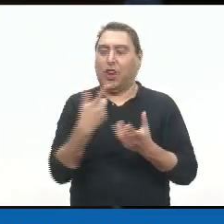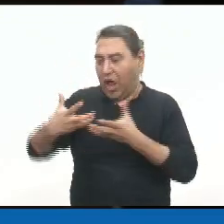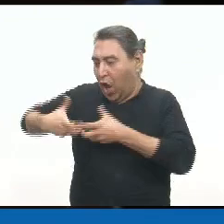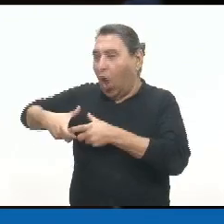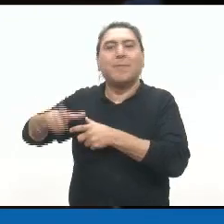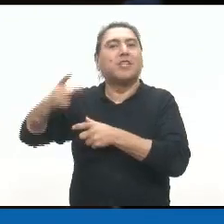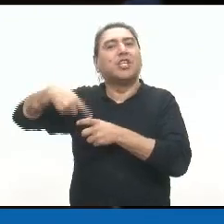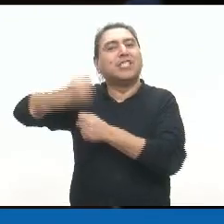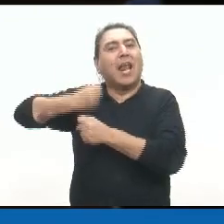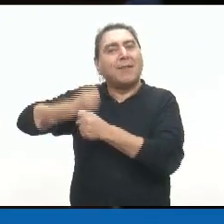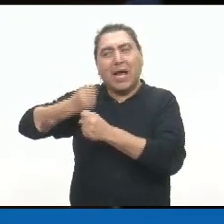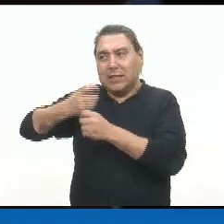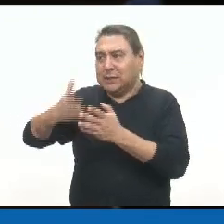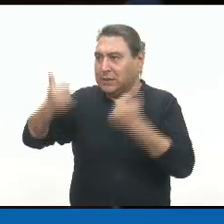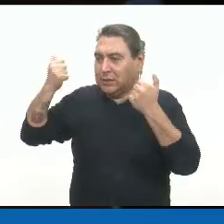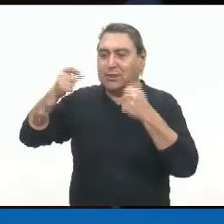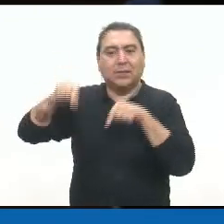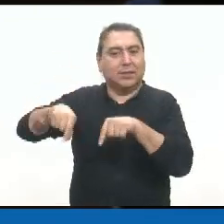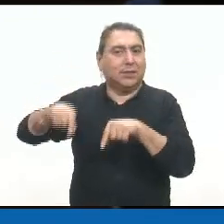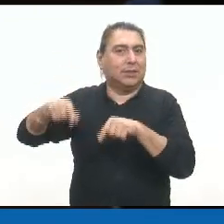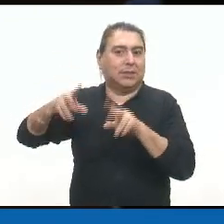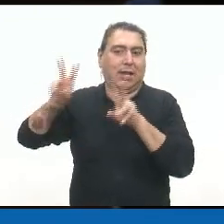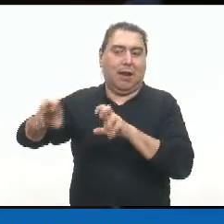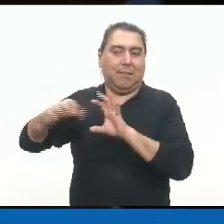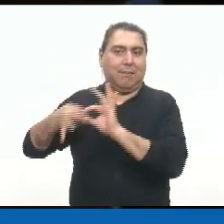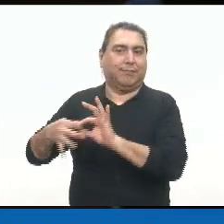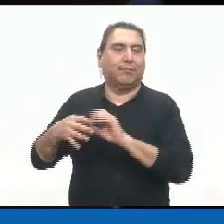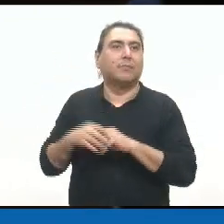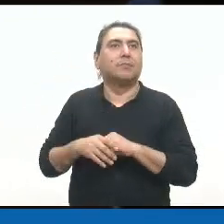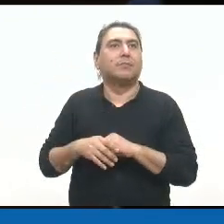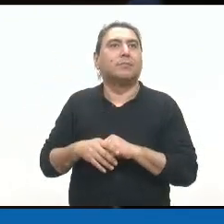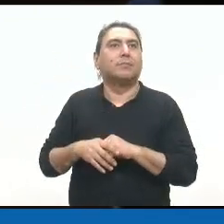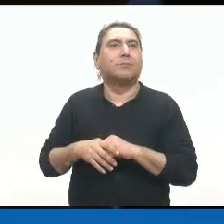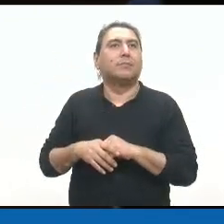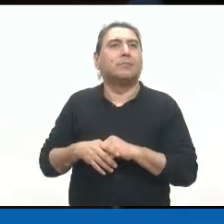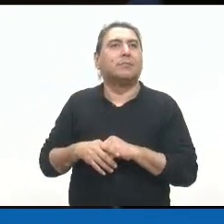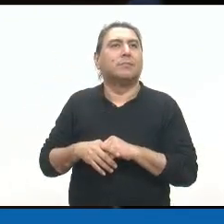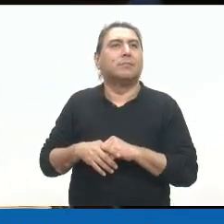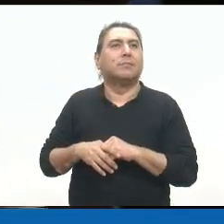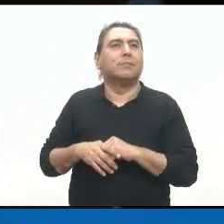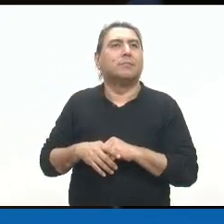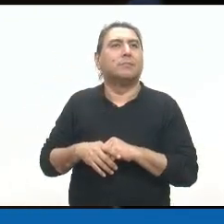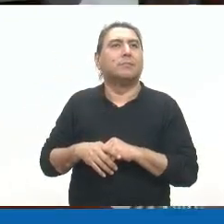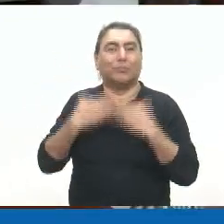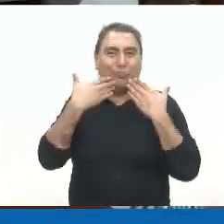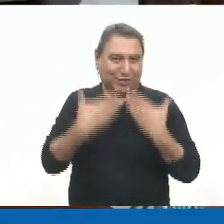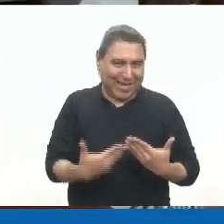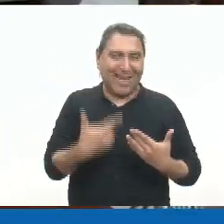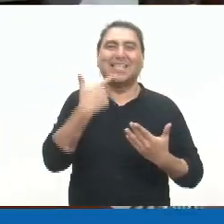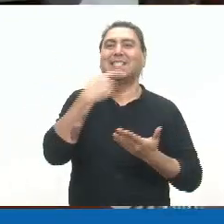trabajar de inmediato en este en este tema Gracias senador vichi eh